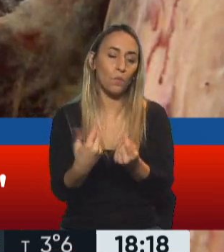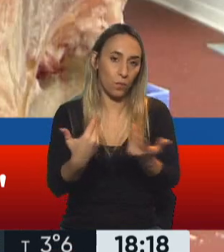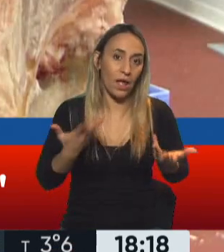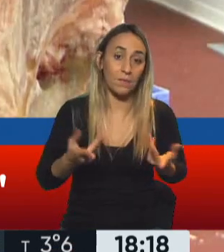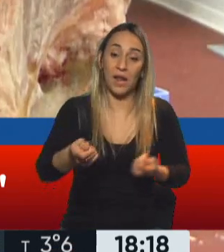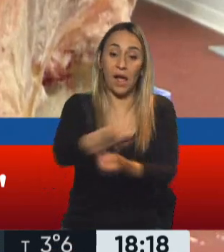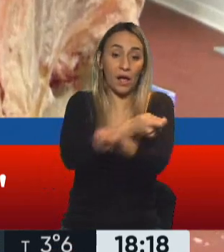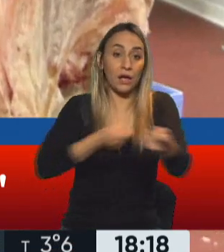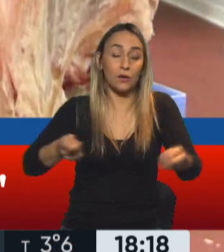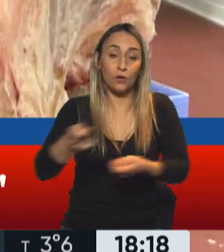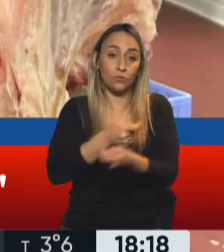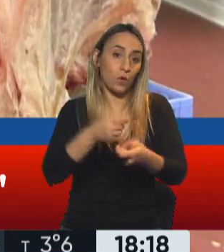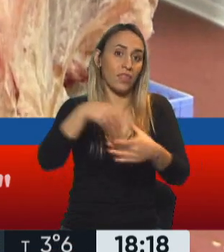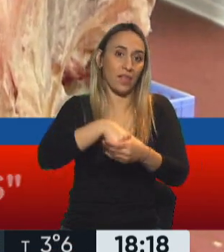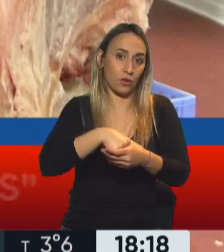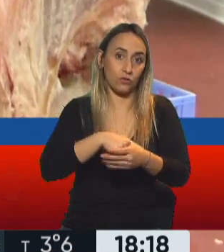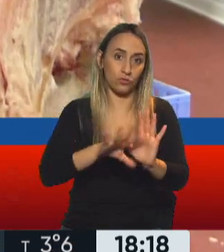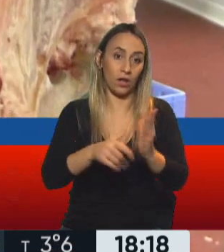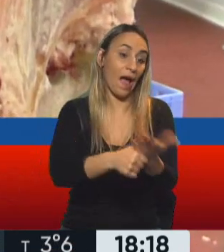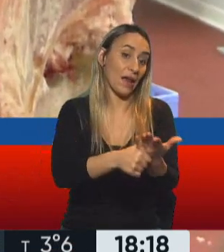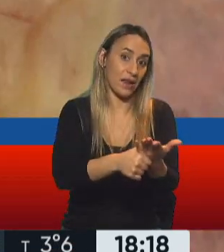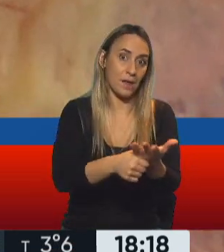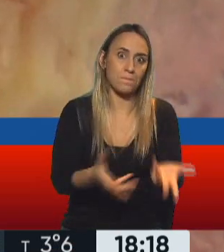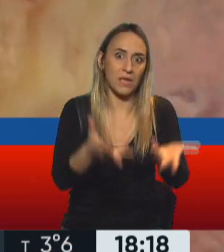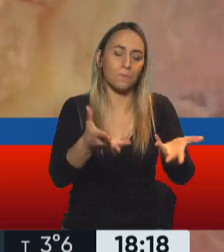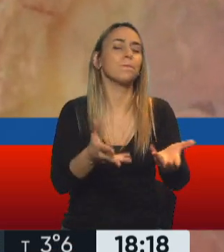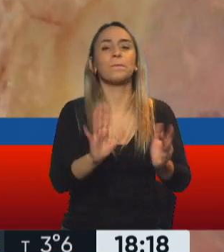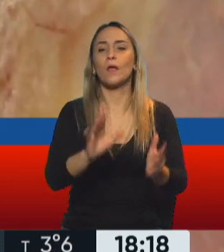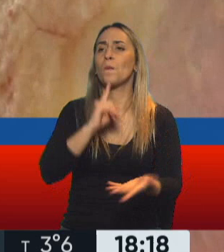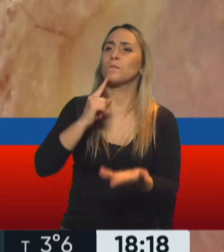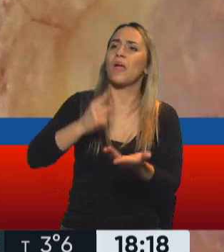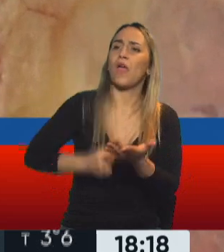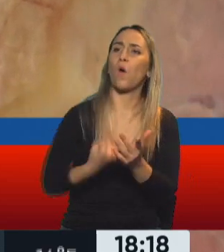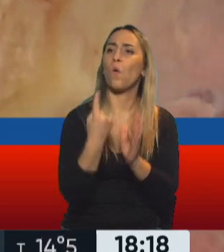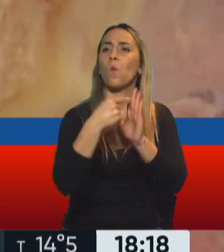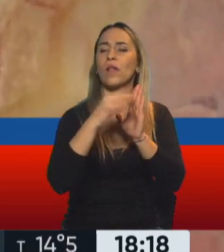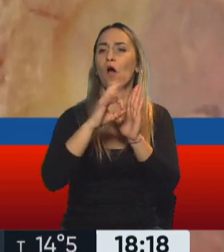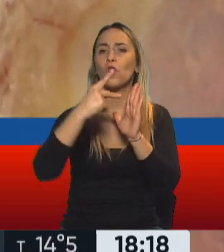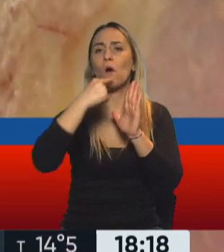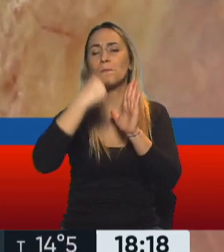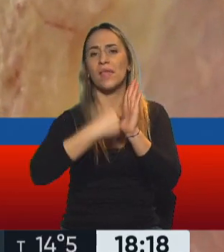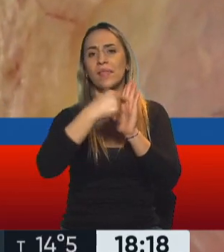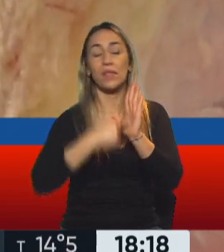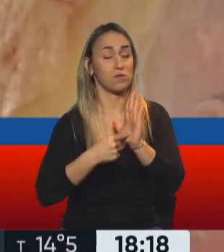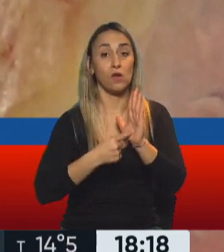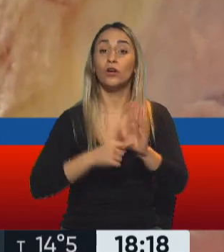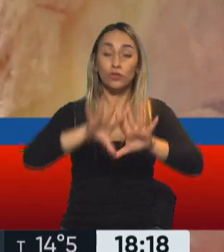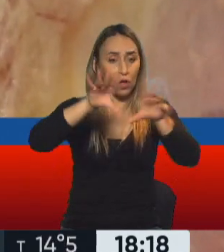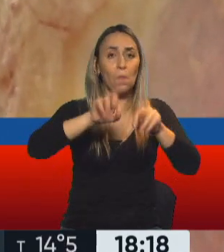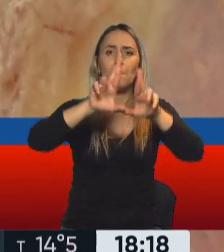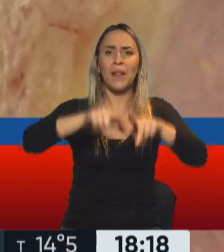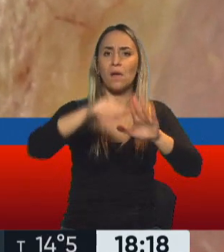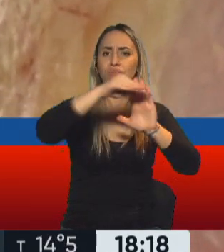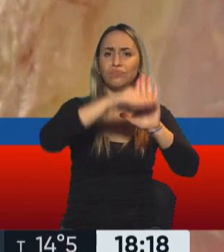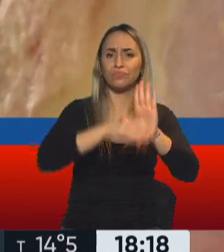consumo de la carne. No es una medida ni dos, es un conjunto, es un plan que tiene objetivos de corto plazo, que son